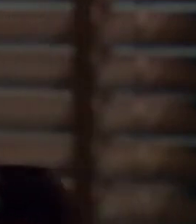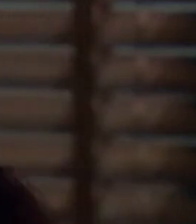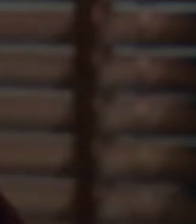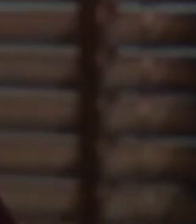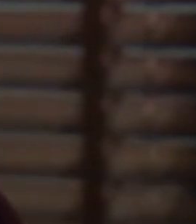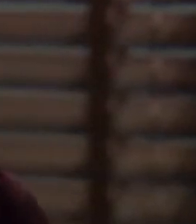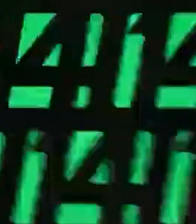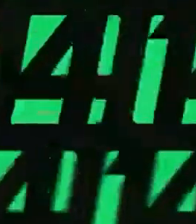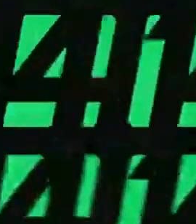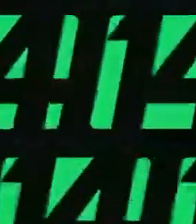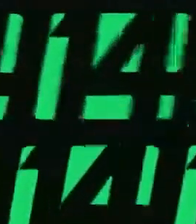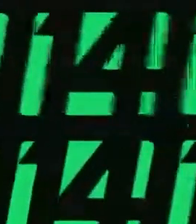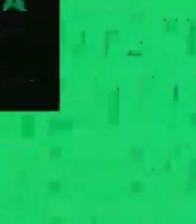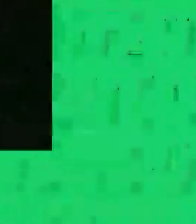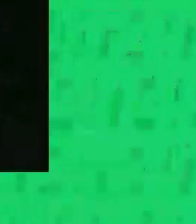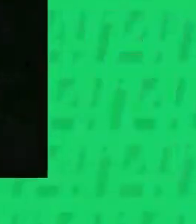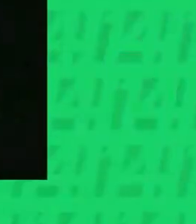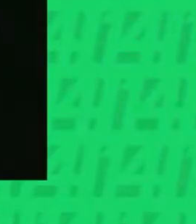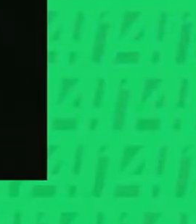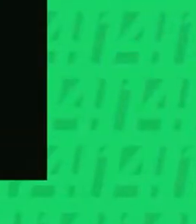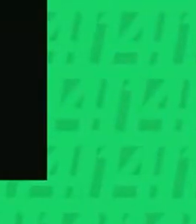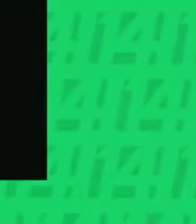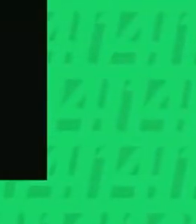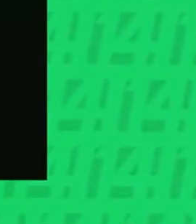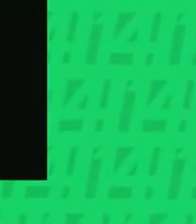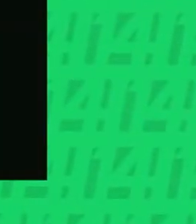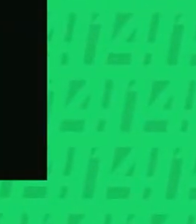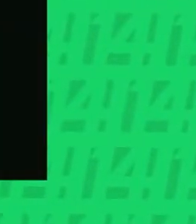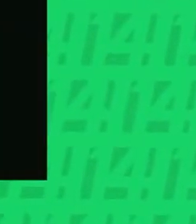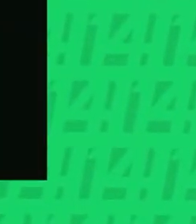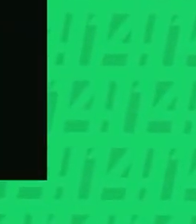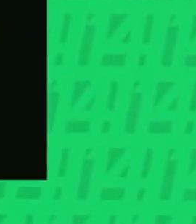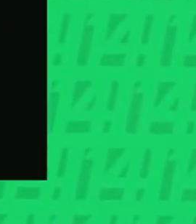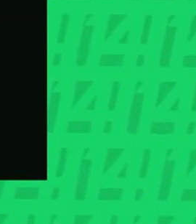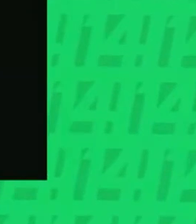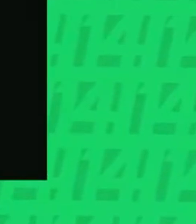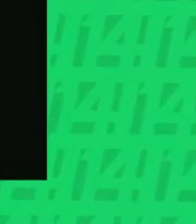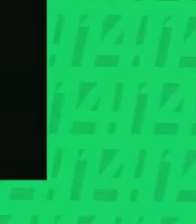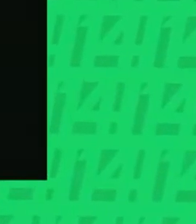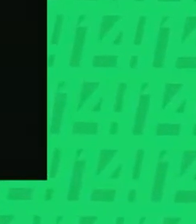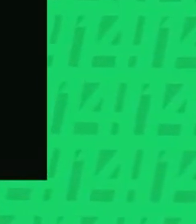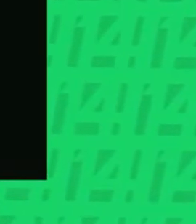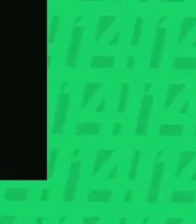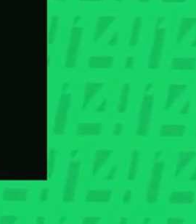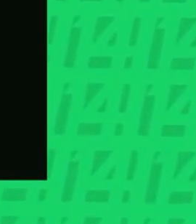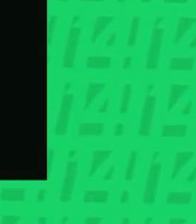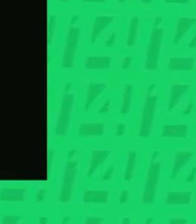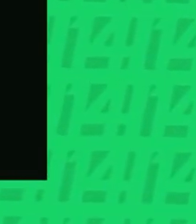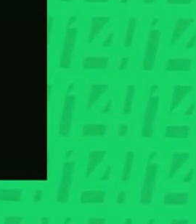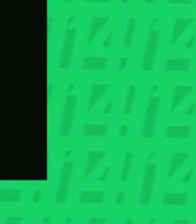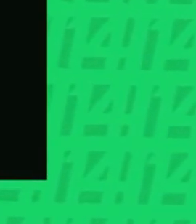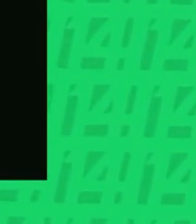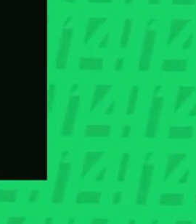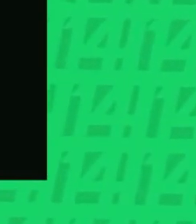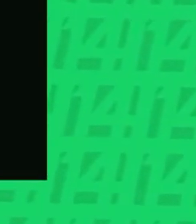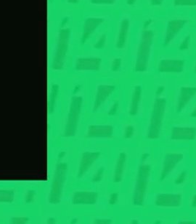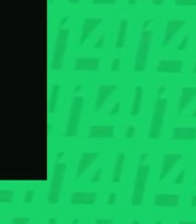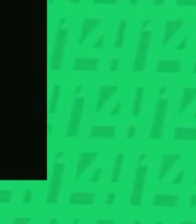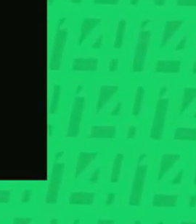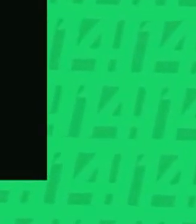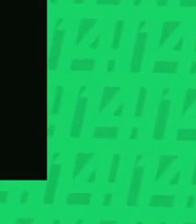Creía que eras más hombre. Gran Reserva. Miércoles, 22 horas. Sábado,